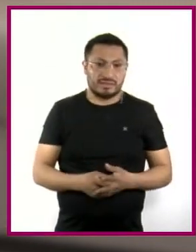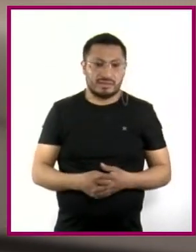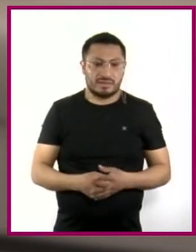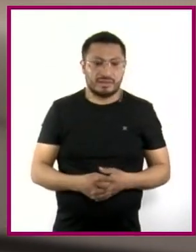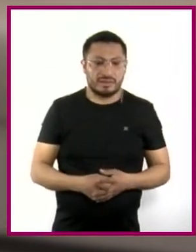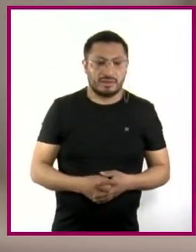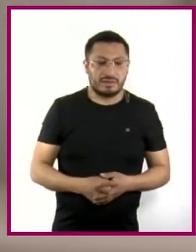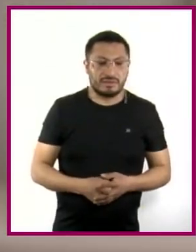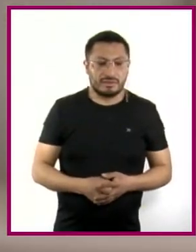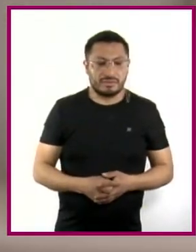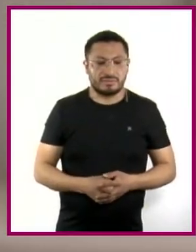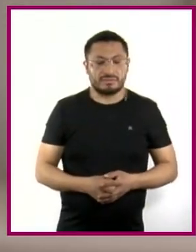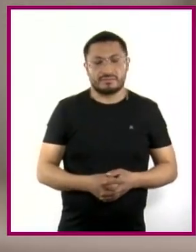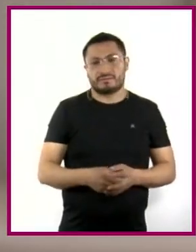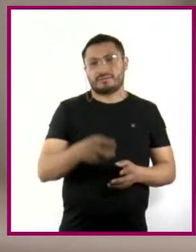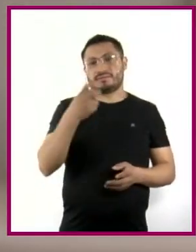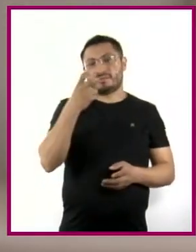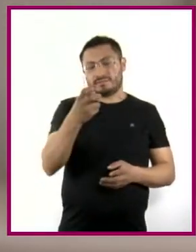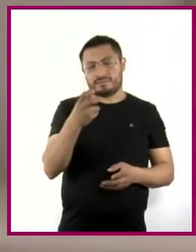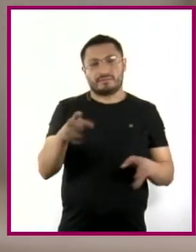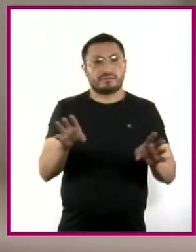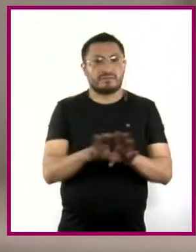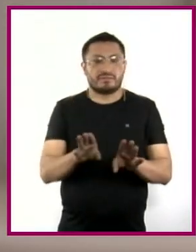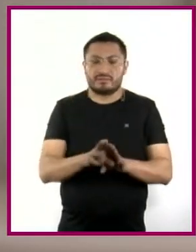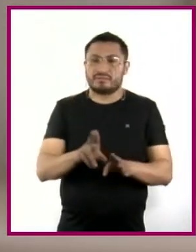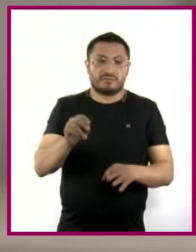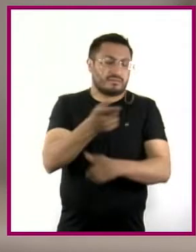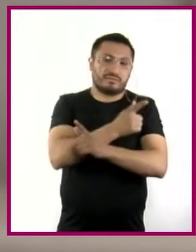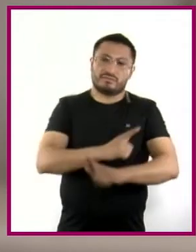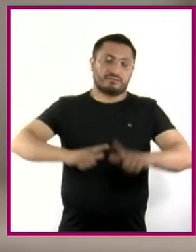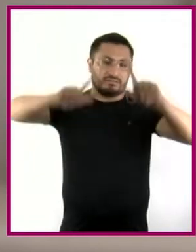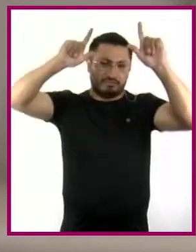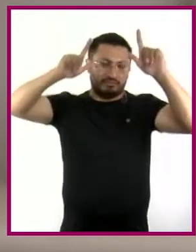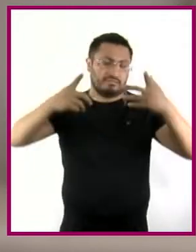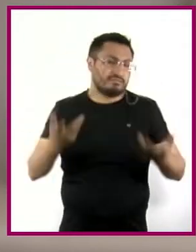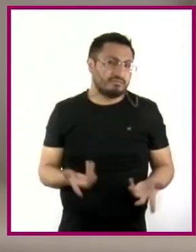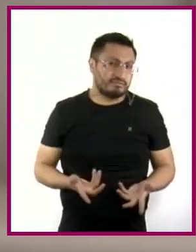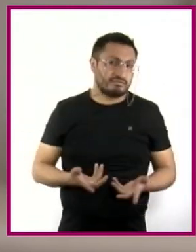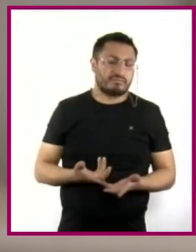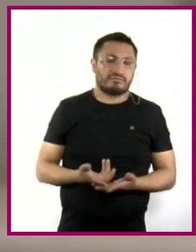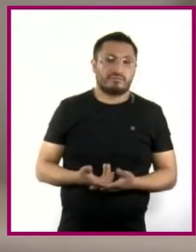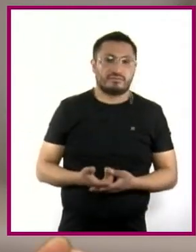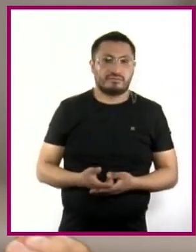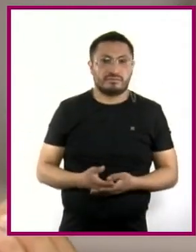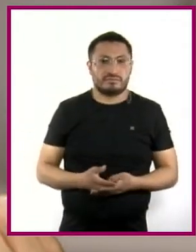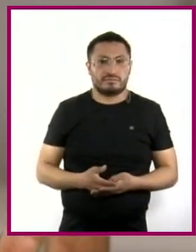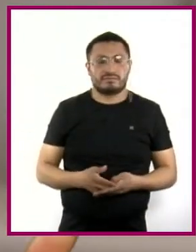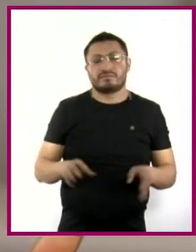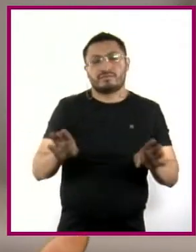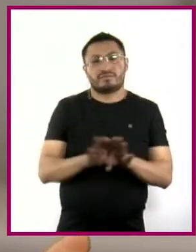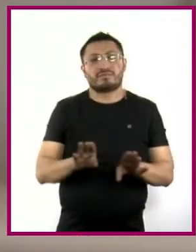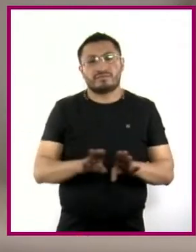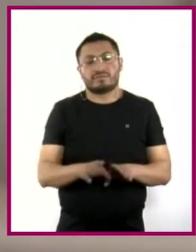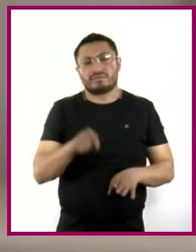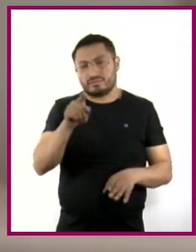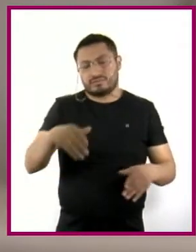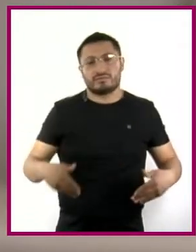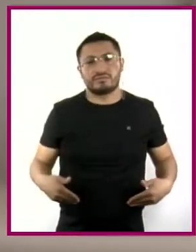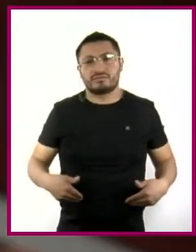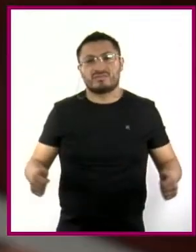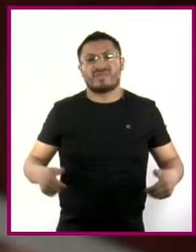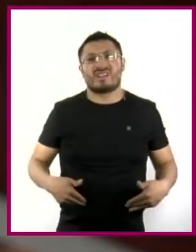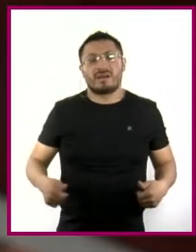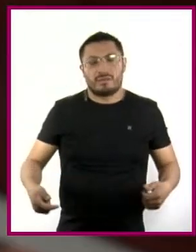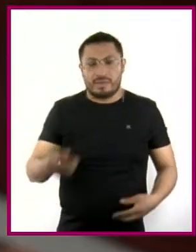para la otra persona. Y en ese sentido no sería tan libre. Después de todo, es como cuando nos da hambre y comemos,